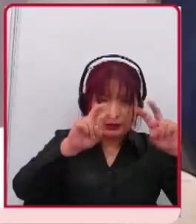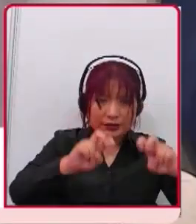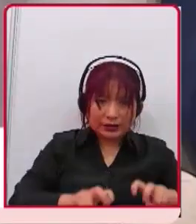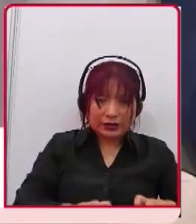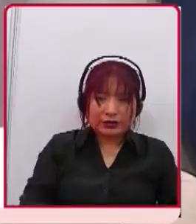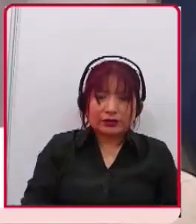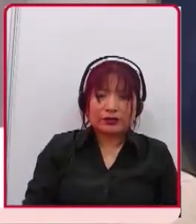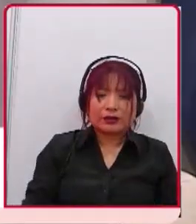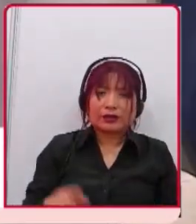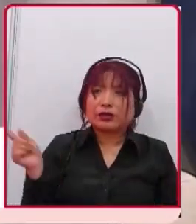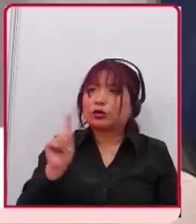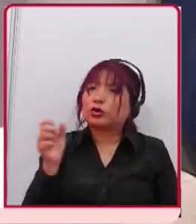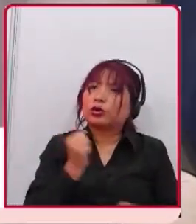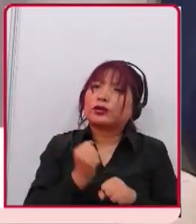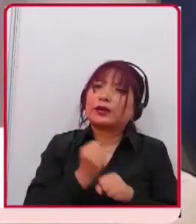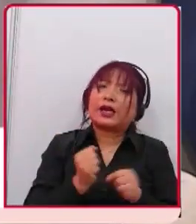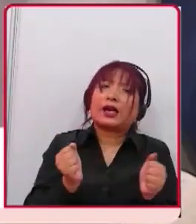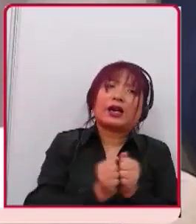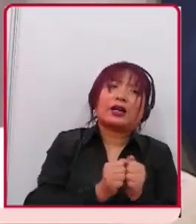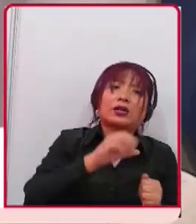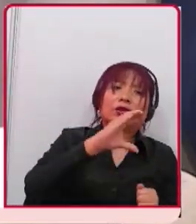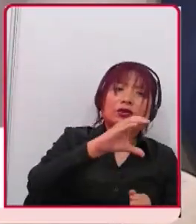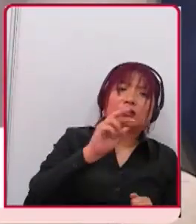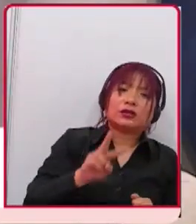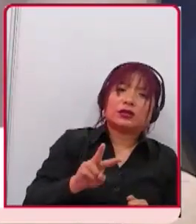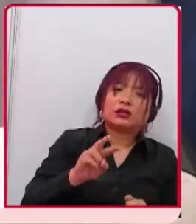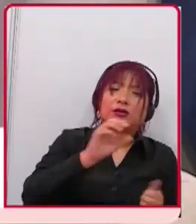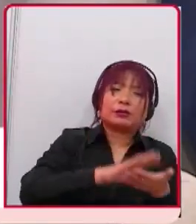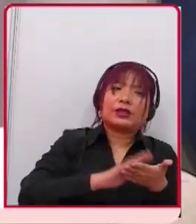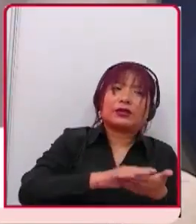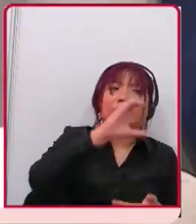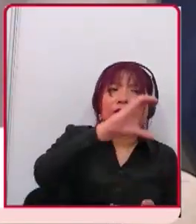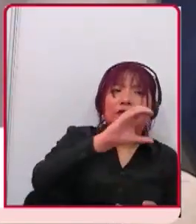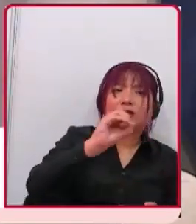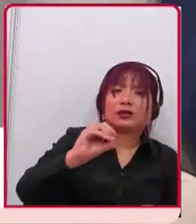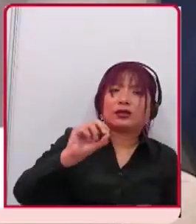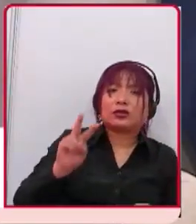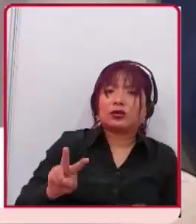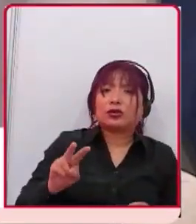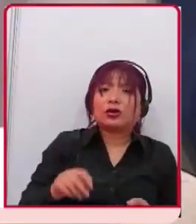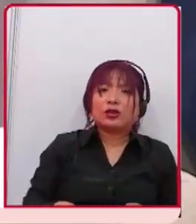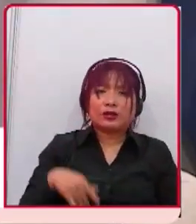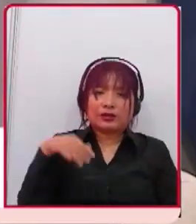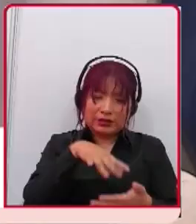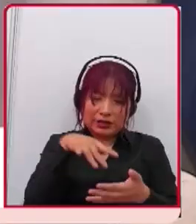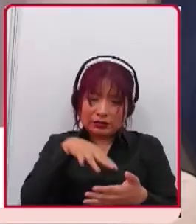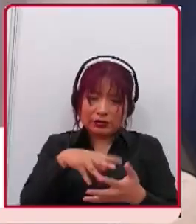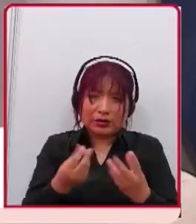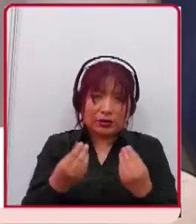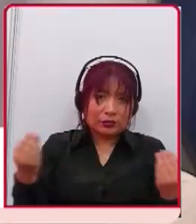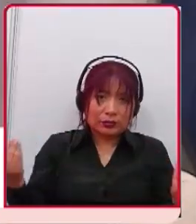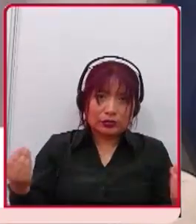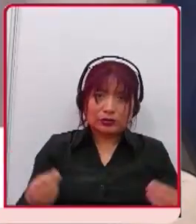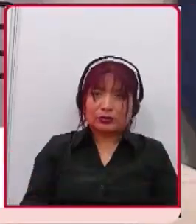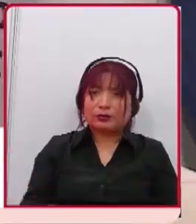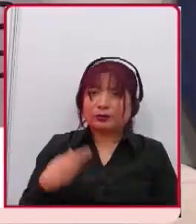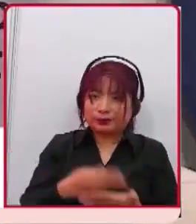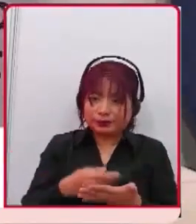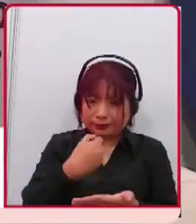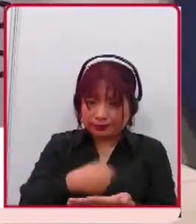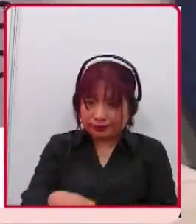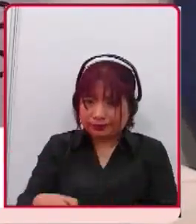trabajar sin CO2 ha sido bastante planificado y también estudiado. Ajá, excelente. Muy bien, muchísimas gracias.